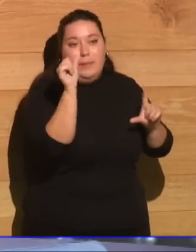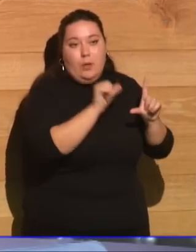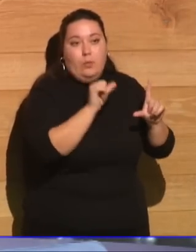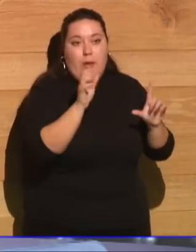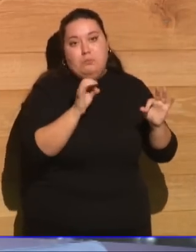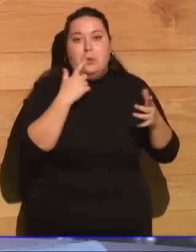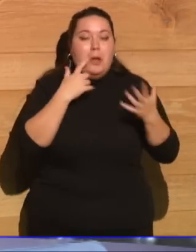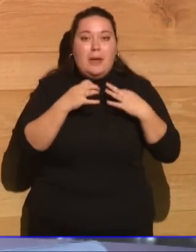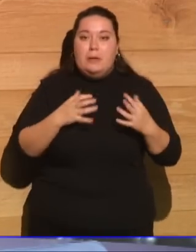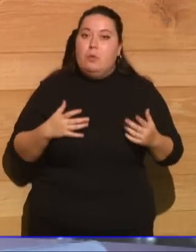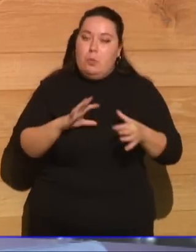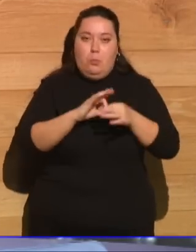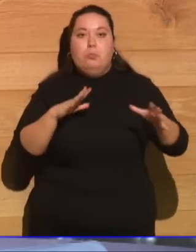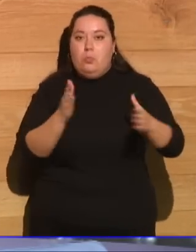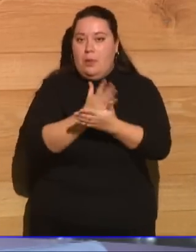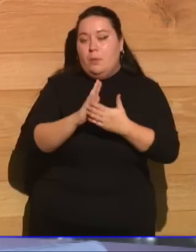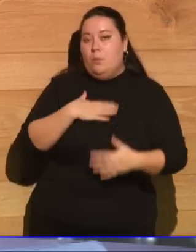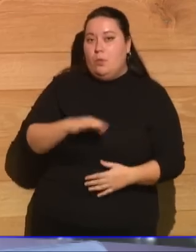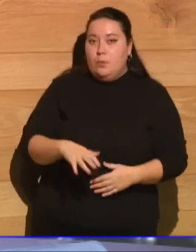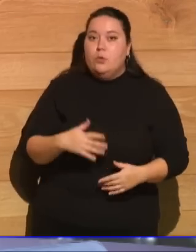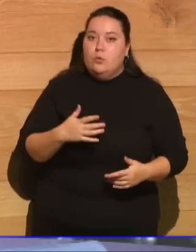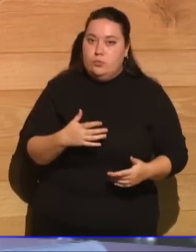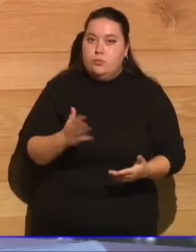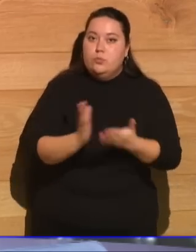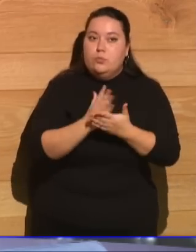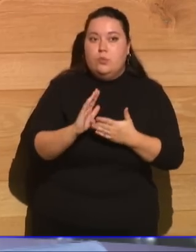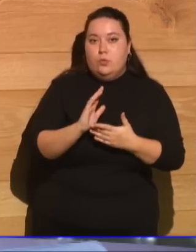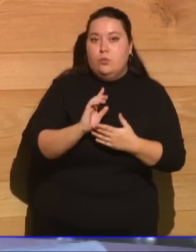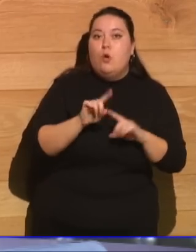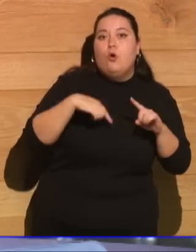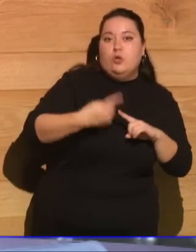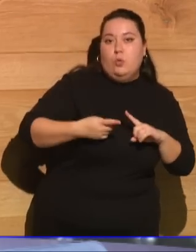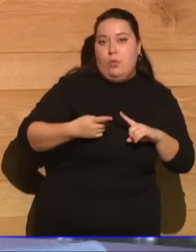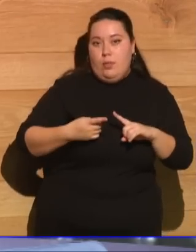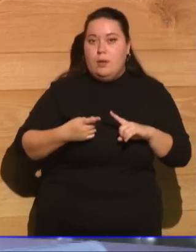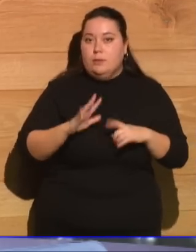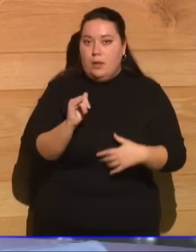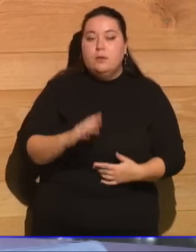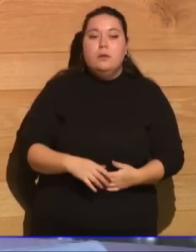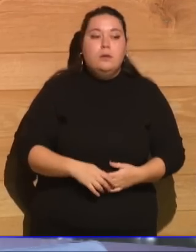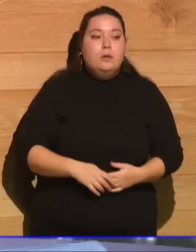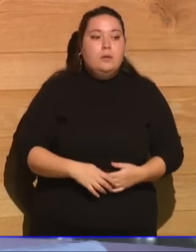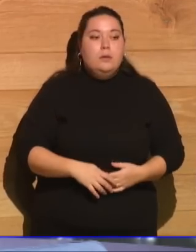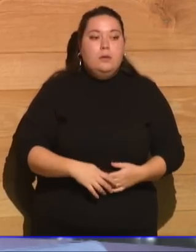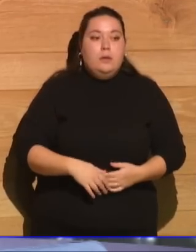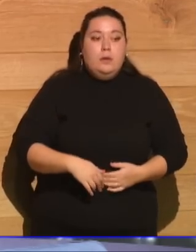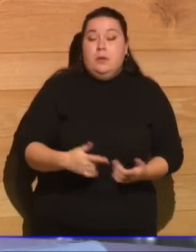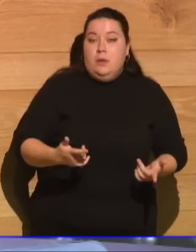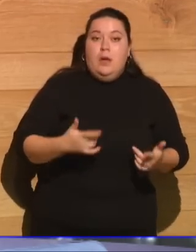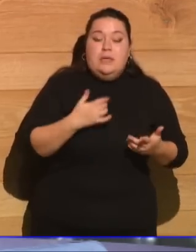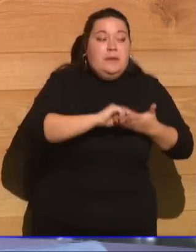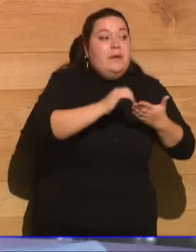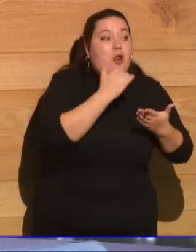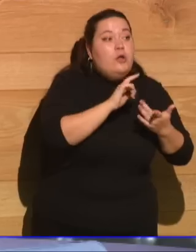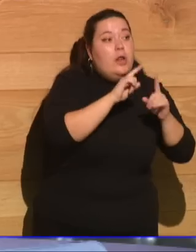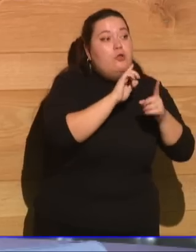creativos, la podemos desligar completamente de eso. Eso tuvo sus consecuencias y sus efectos. Porque efectivamente no es lo mismo escribir algo sin más y cambiar